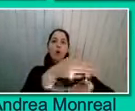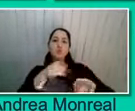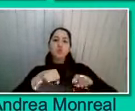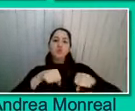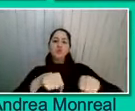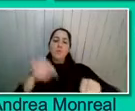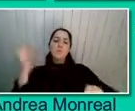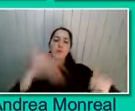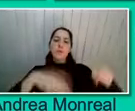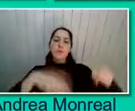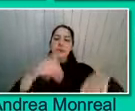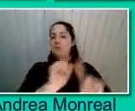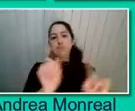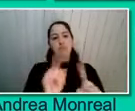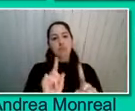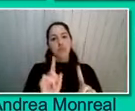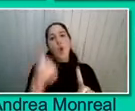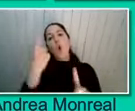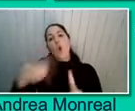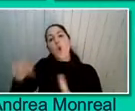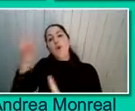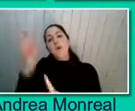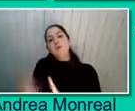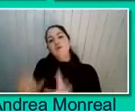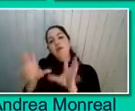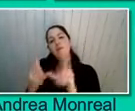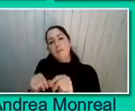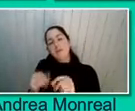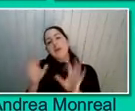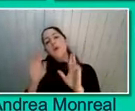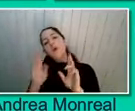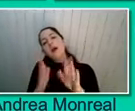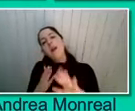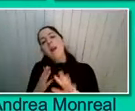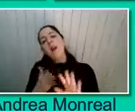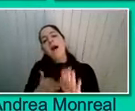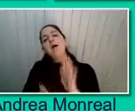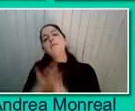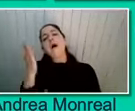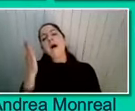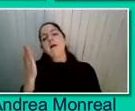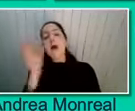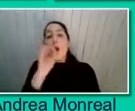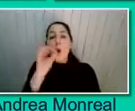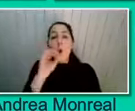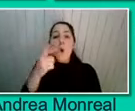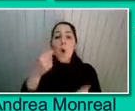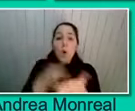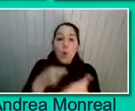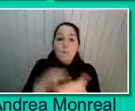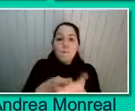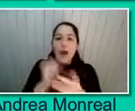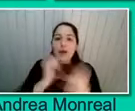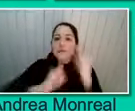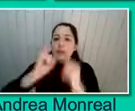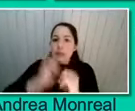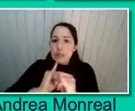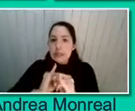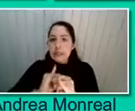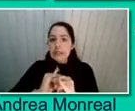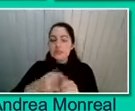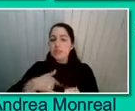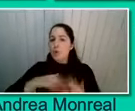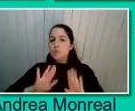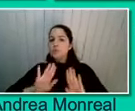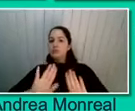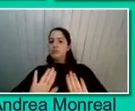tratamos de que otro miembro de la familia vaya más lejano a hacer compras por internet, evitamos al máximo estar en situaciones en